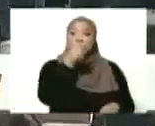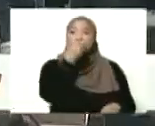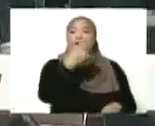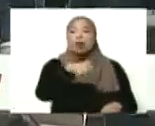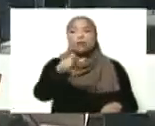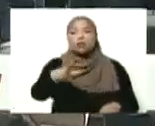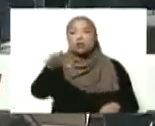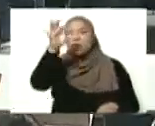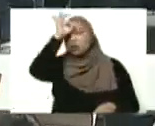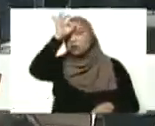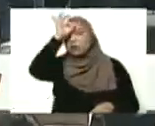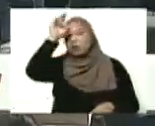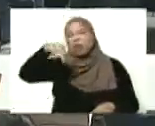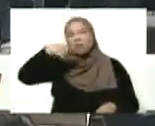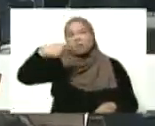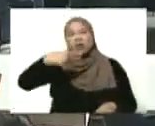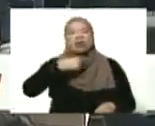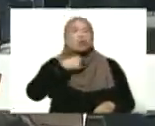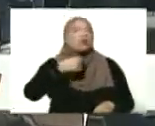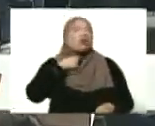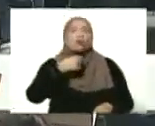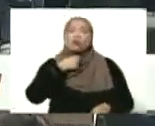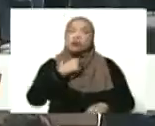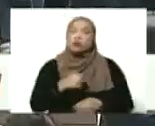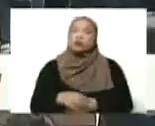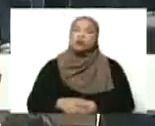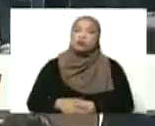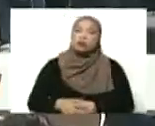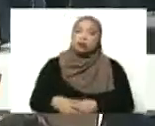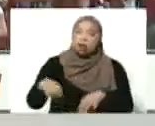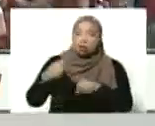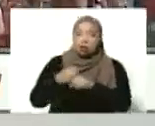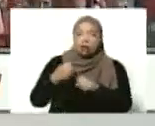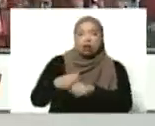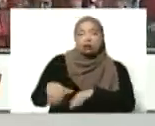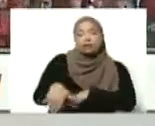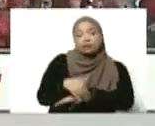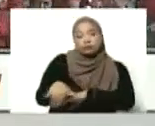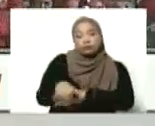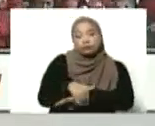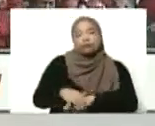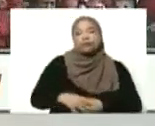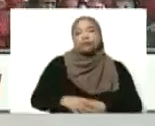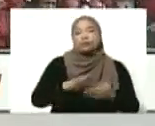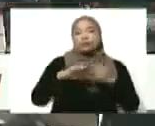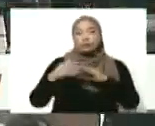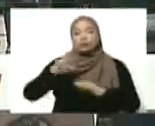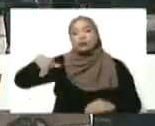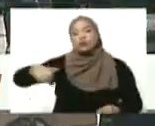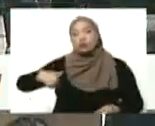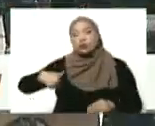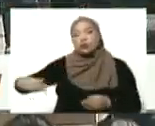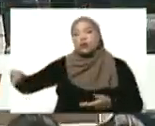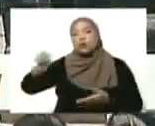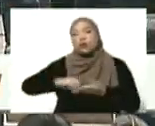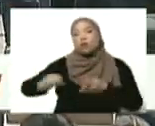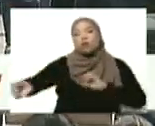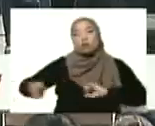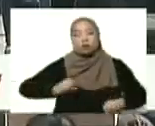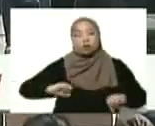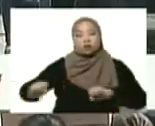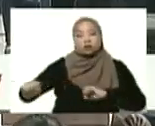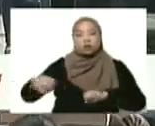de la población. Nosotros vamos a trabajar en la calle para que nuestro pueblo vuelva a movilizarse tal